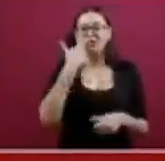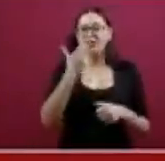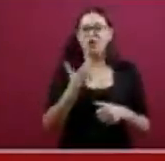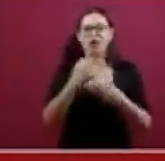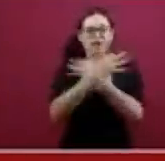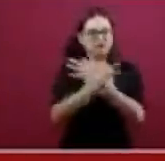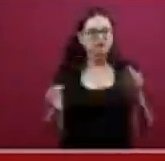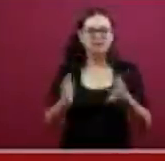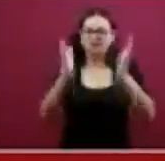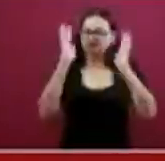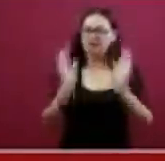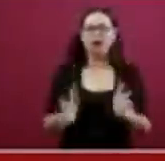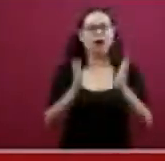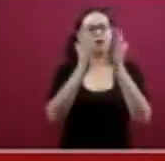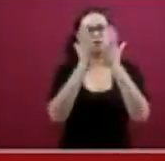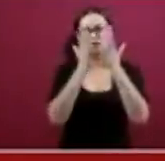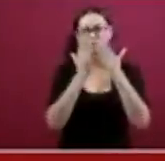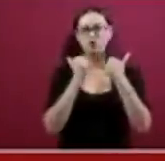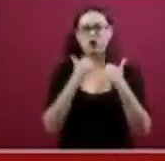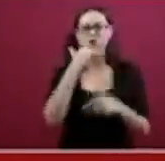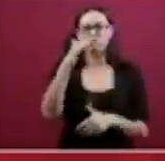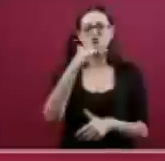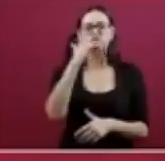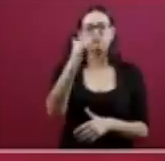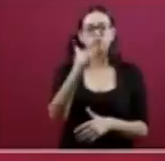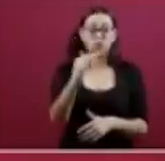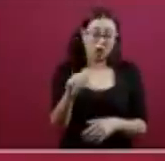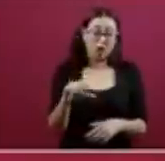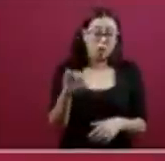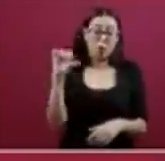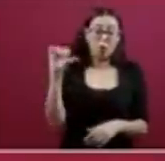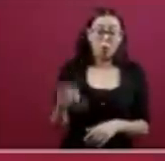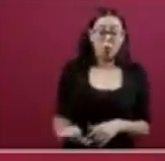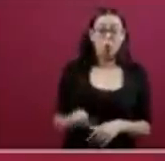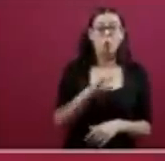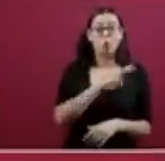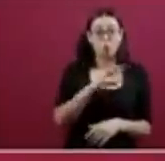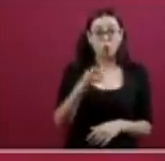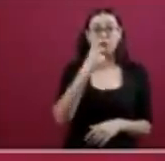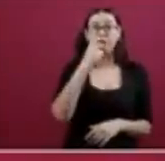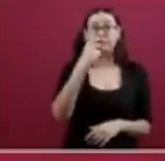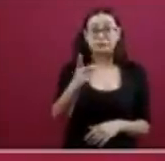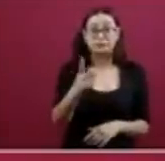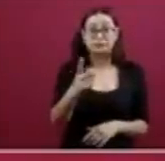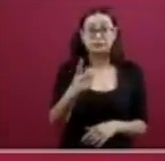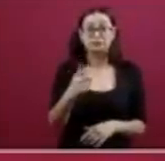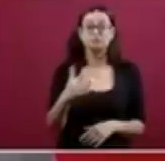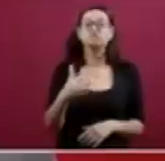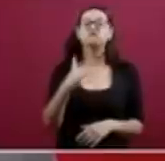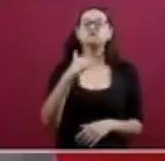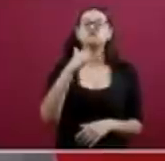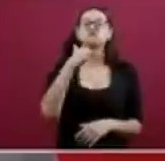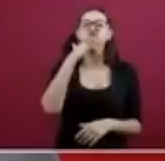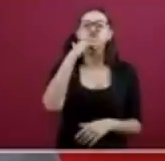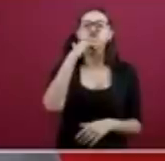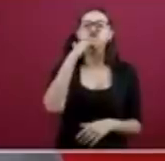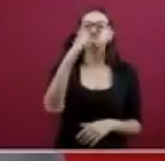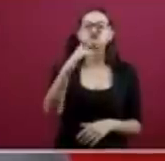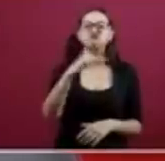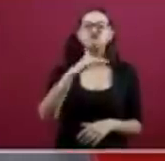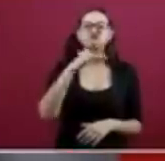corrupción. Hoy sí puedo decir se acabó con la corrupción